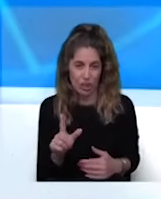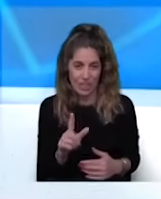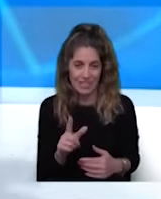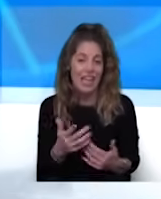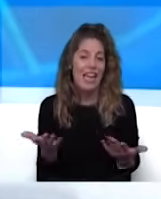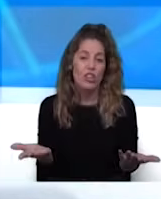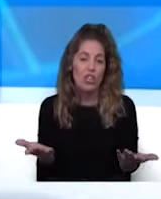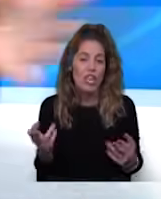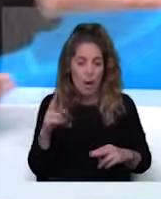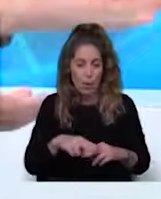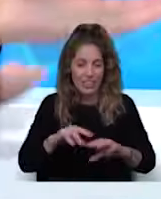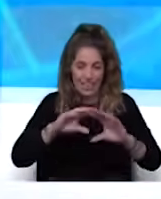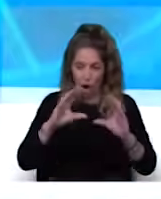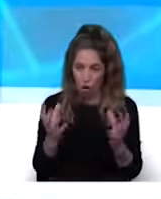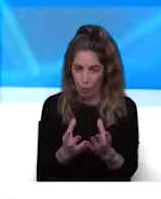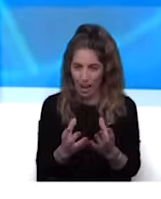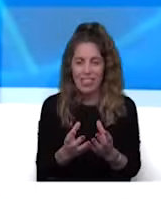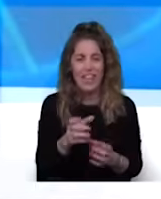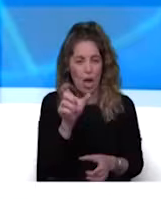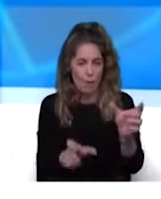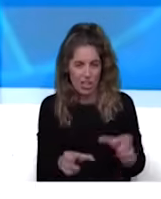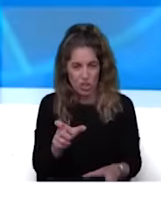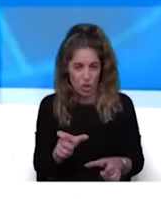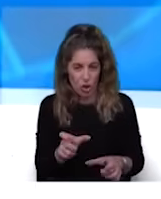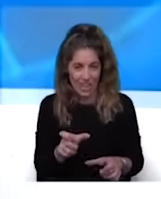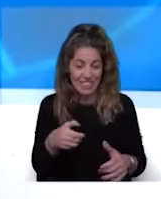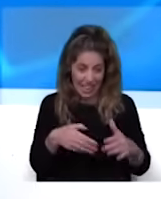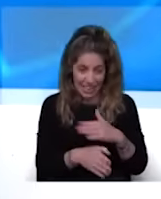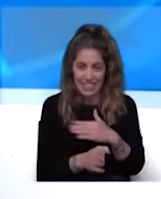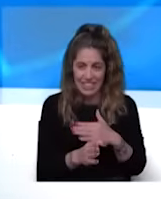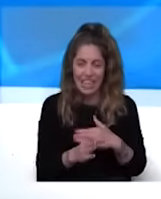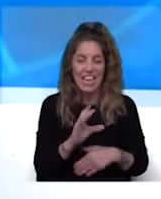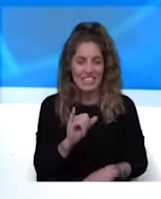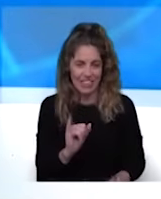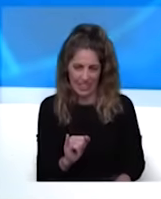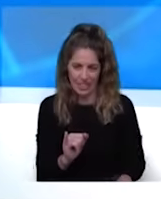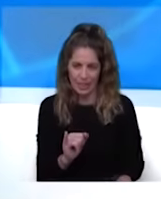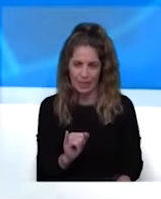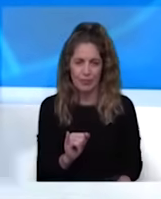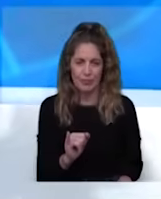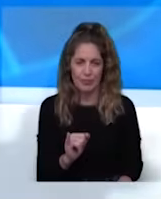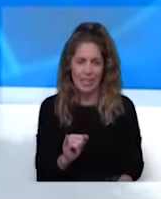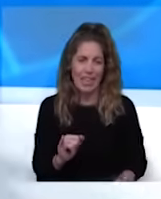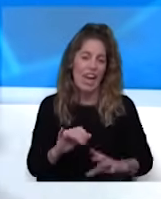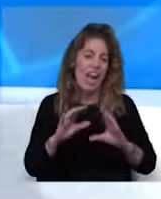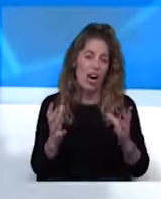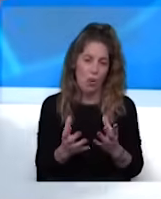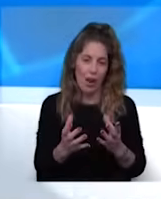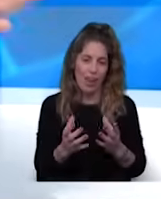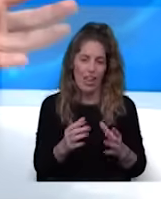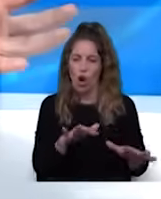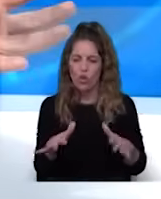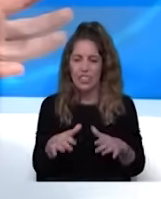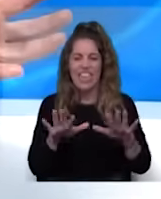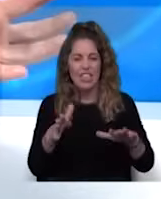O sea la mortalidad global de los pacientes traumatizados que ingresan a las unidades de terapia intensiva globalmente oscila